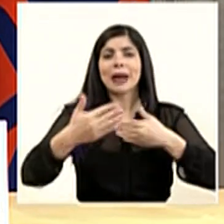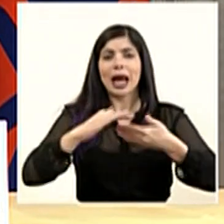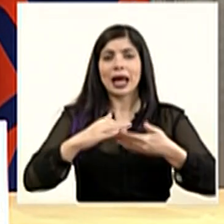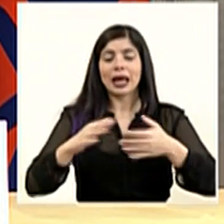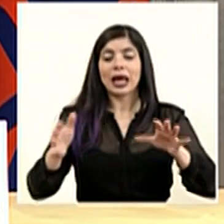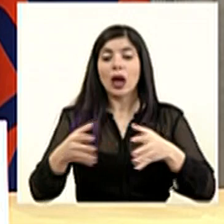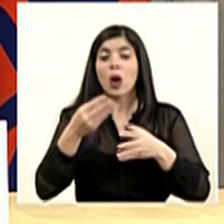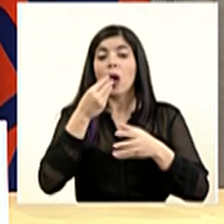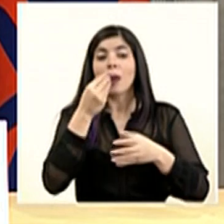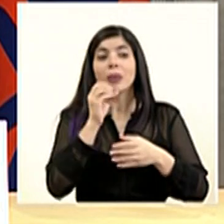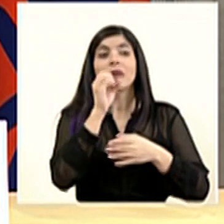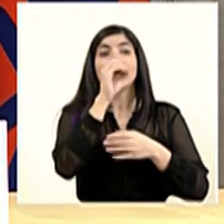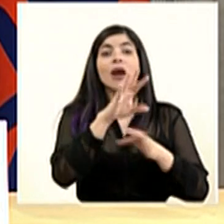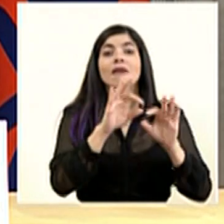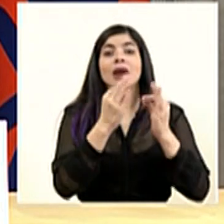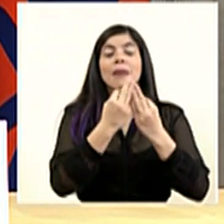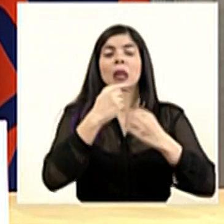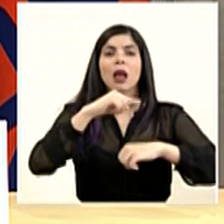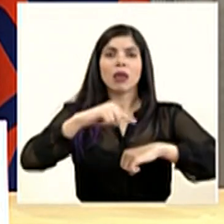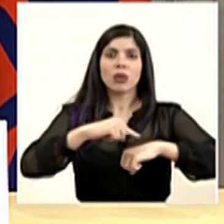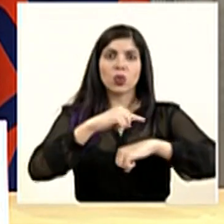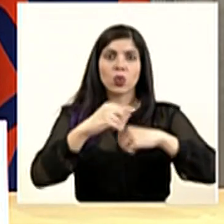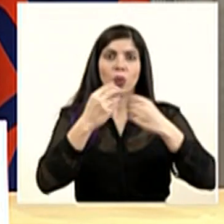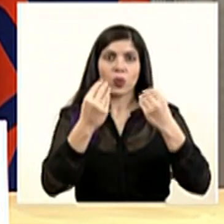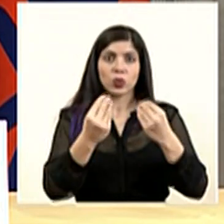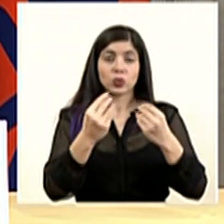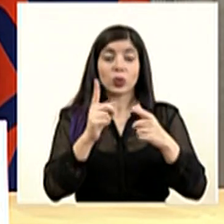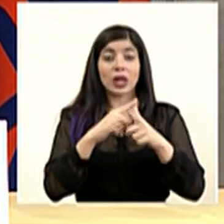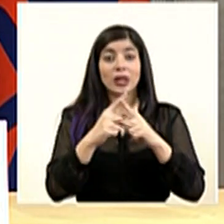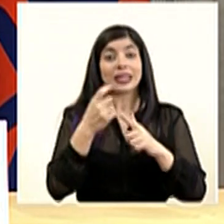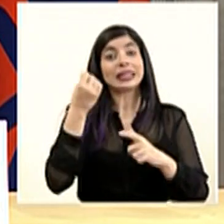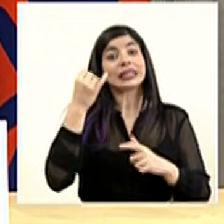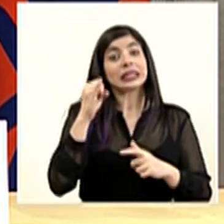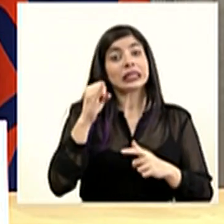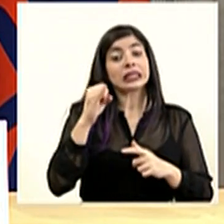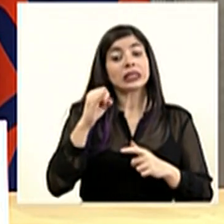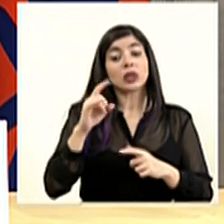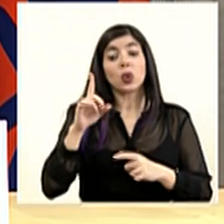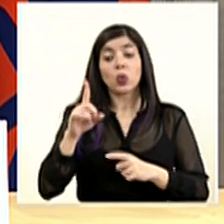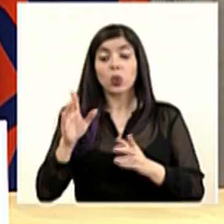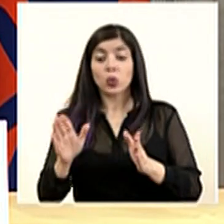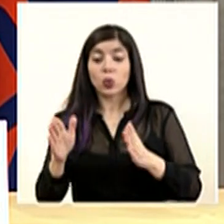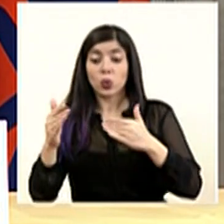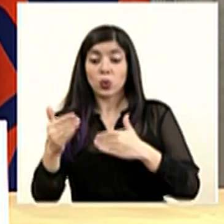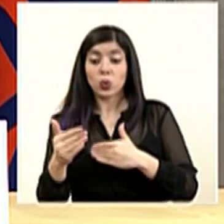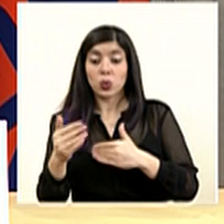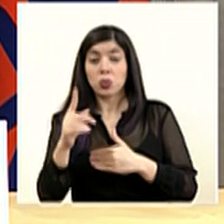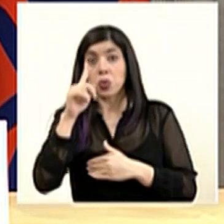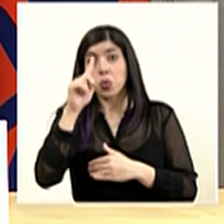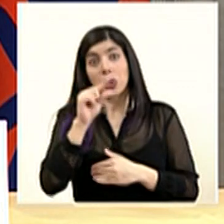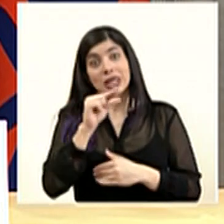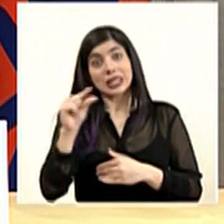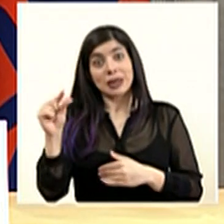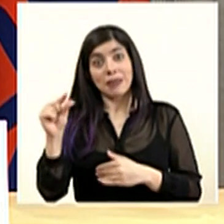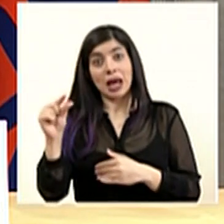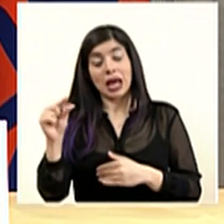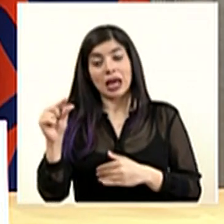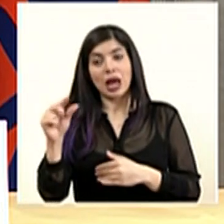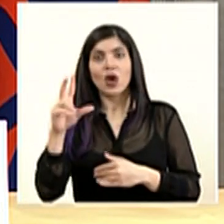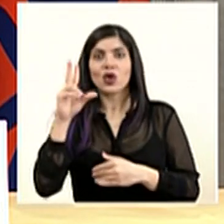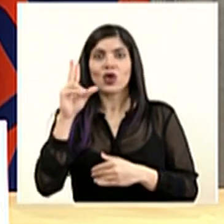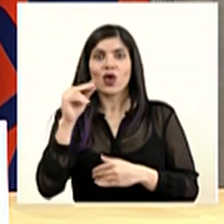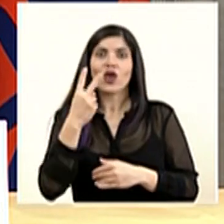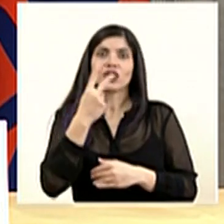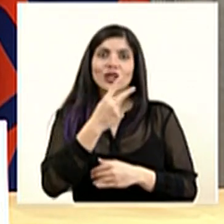de las raciones hasta las familias. Si hacemos una ración para una semana nada más y no para